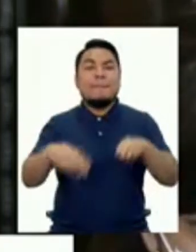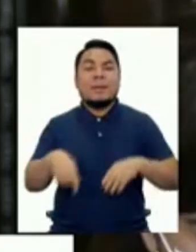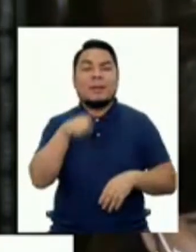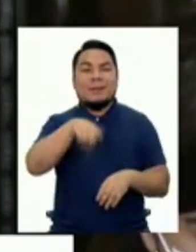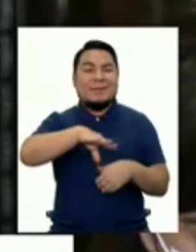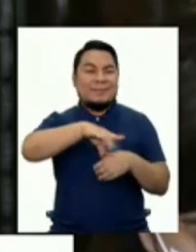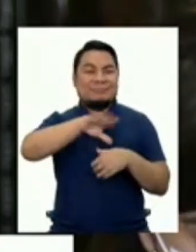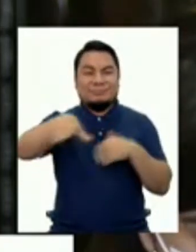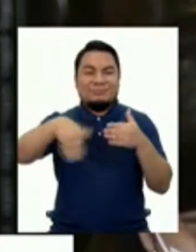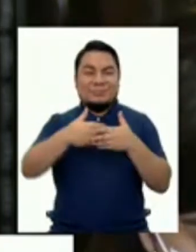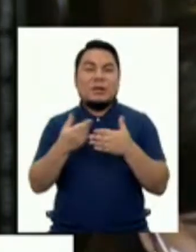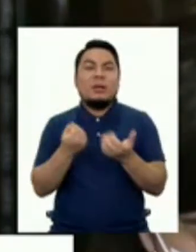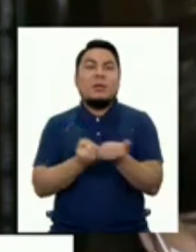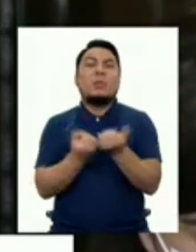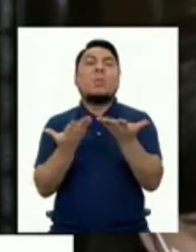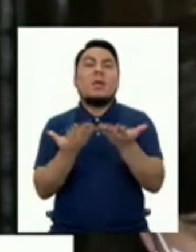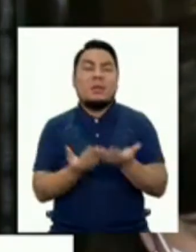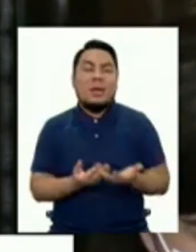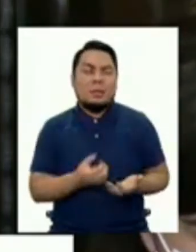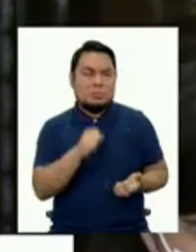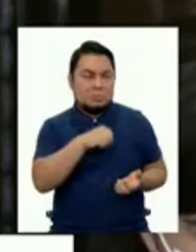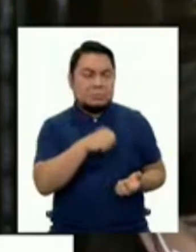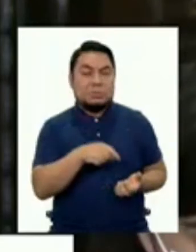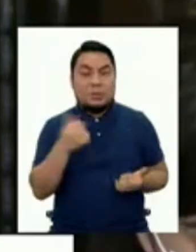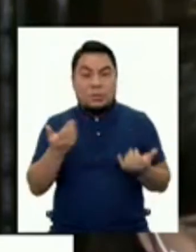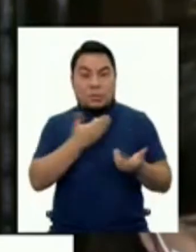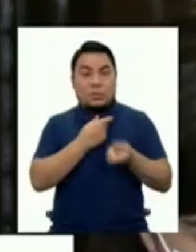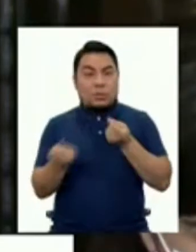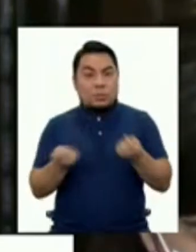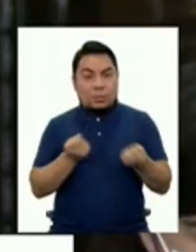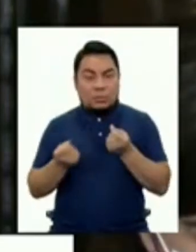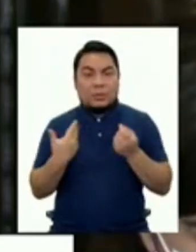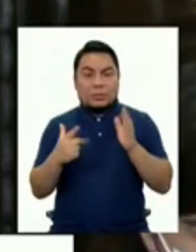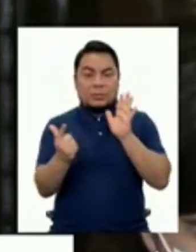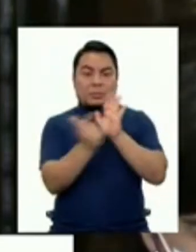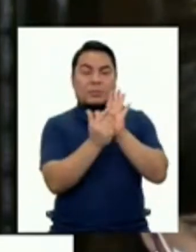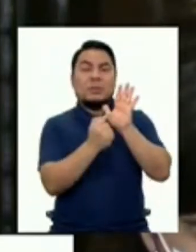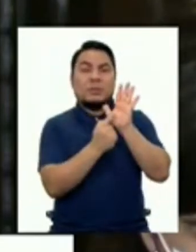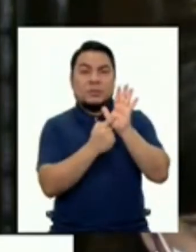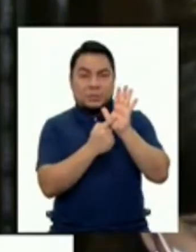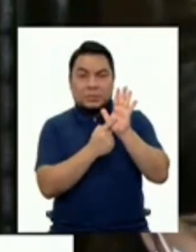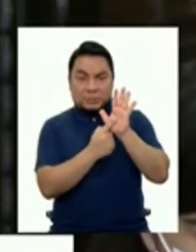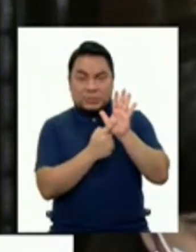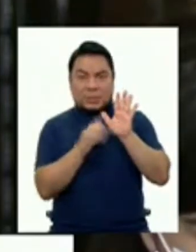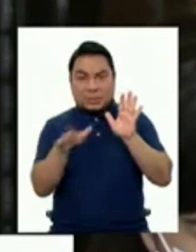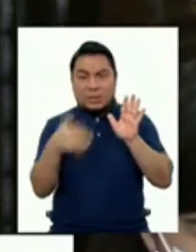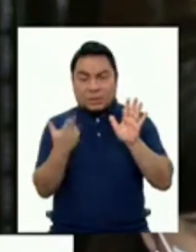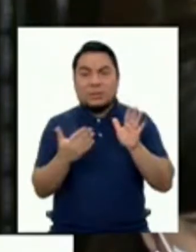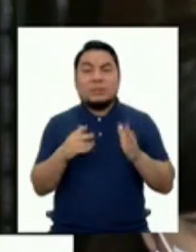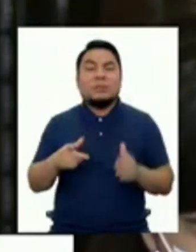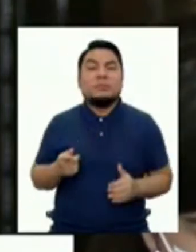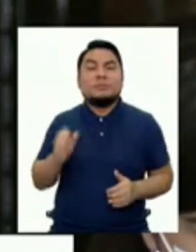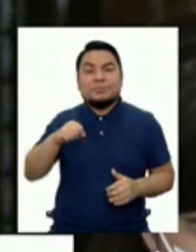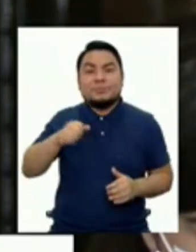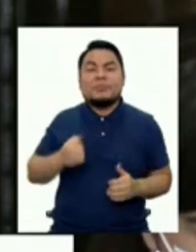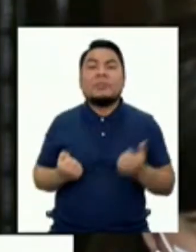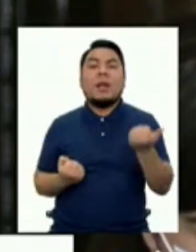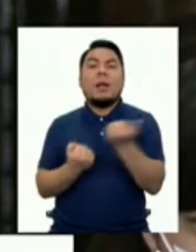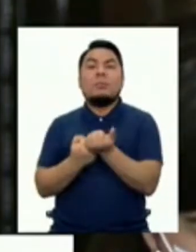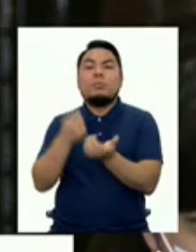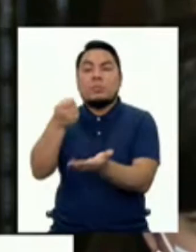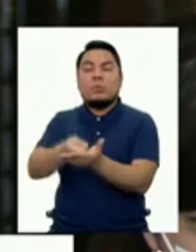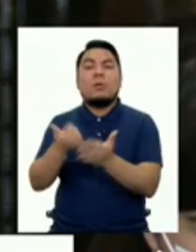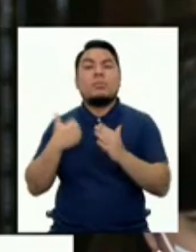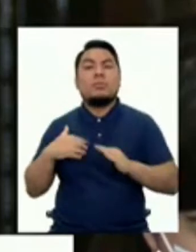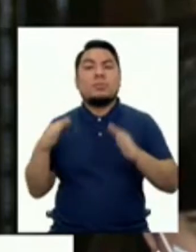abastos. El gobierno efectivamente dispuso un decreto supremo a través del cual se iba a otorgar incentivos